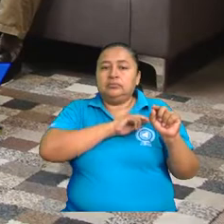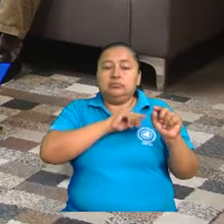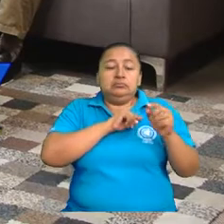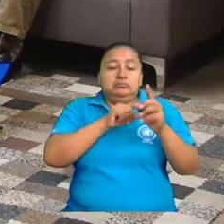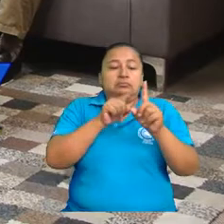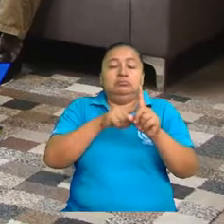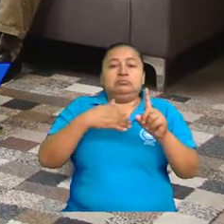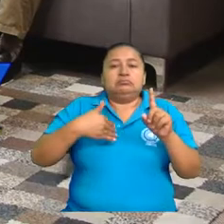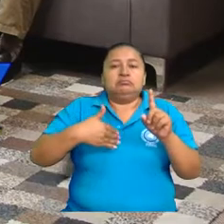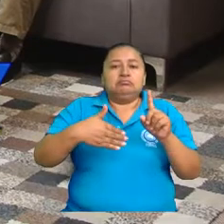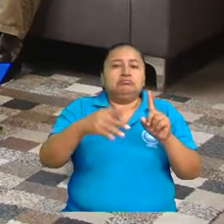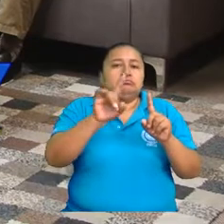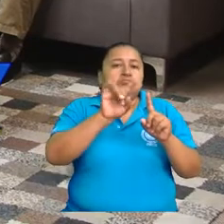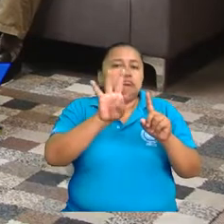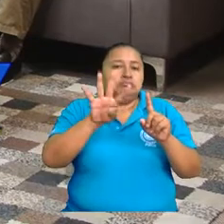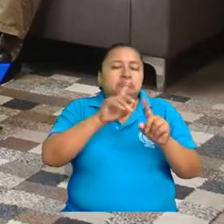síntomas,